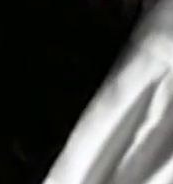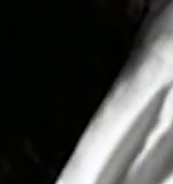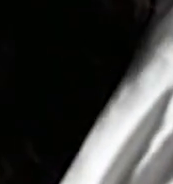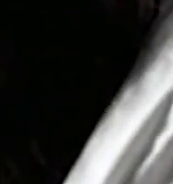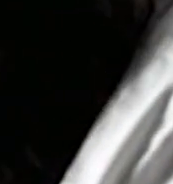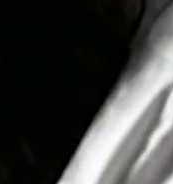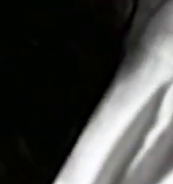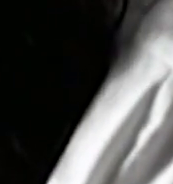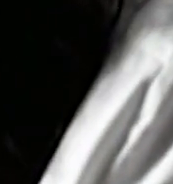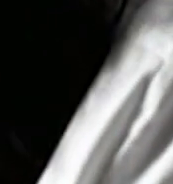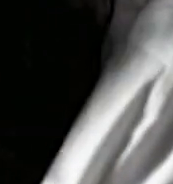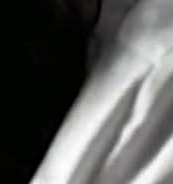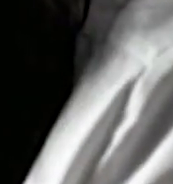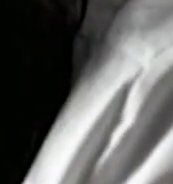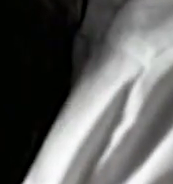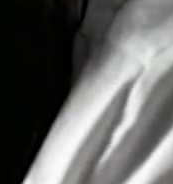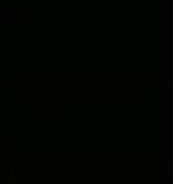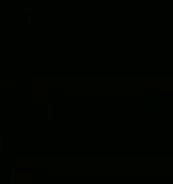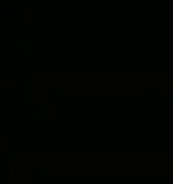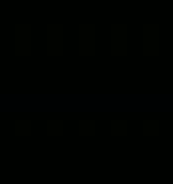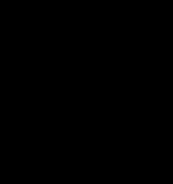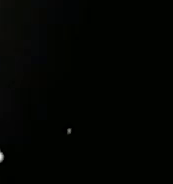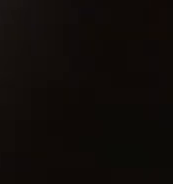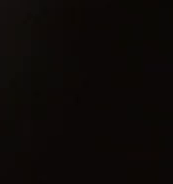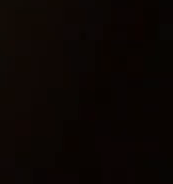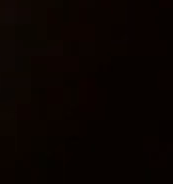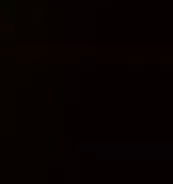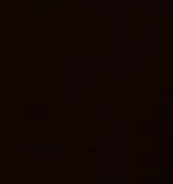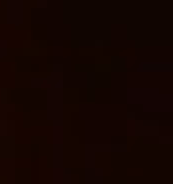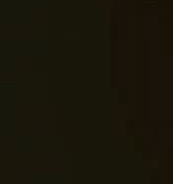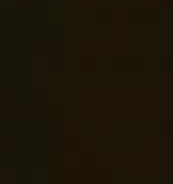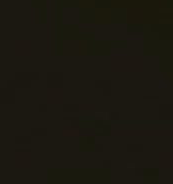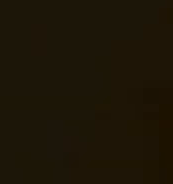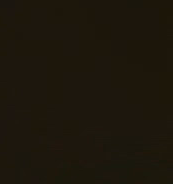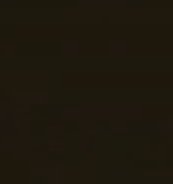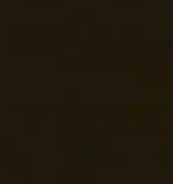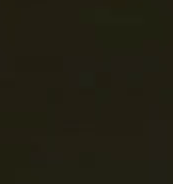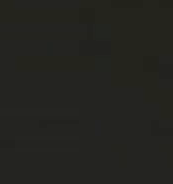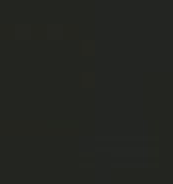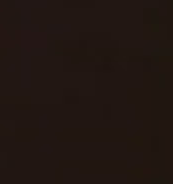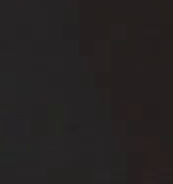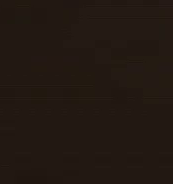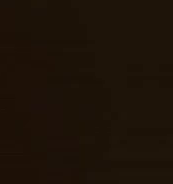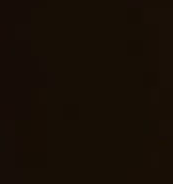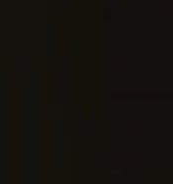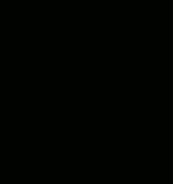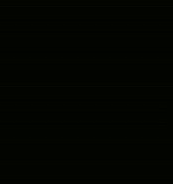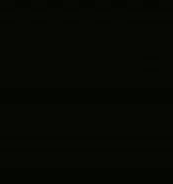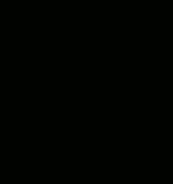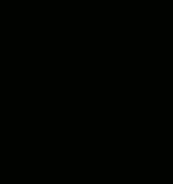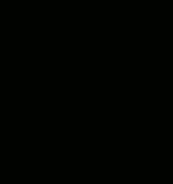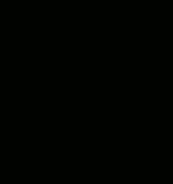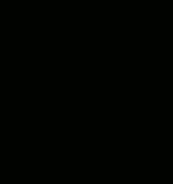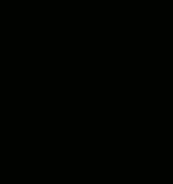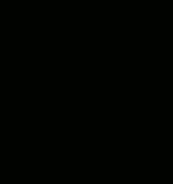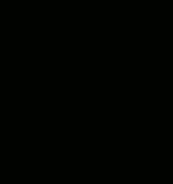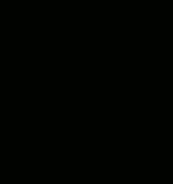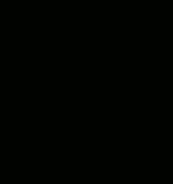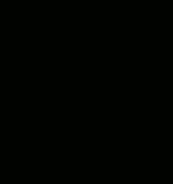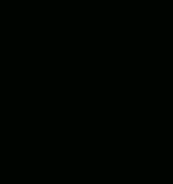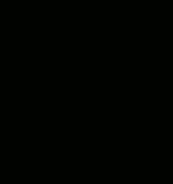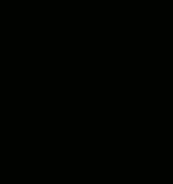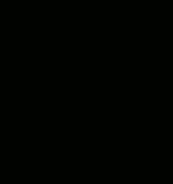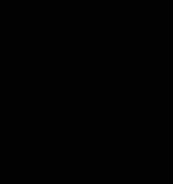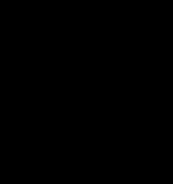ni quiero ir con alguien que no conozco. La mujer revelada. Este domingo 8 de marzo, 12